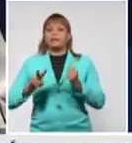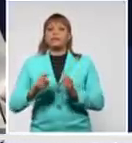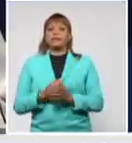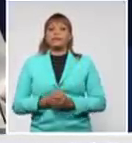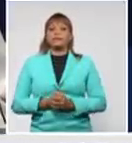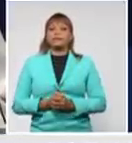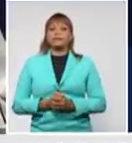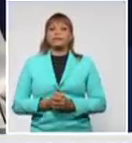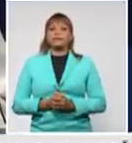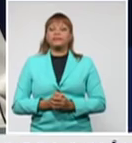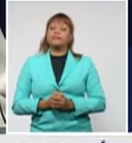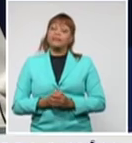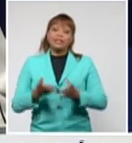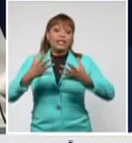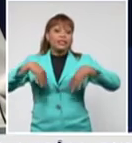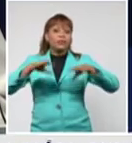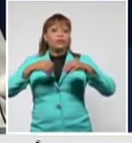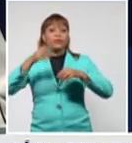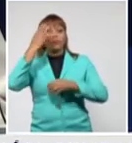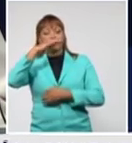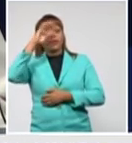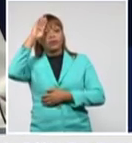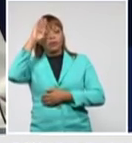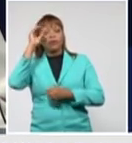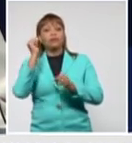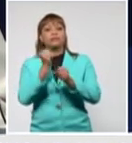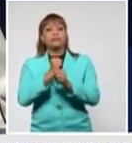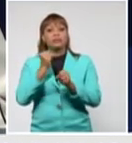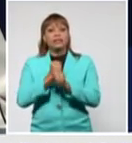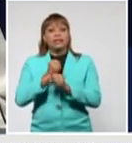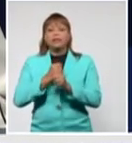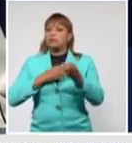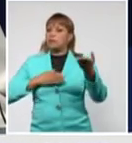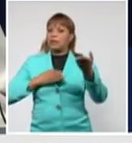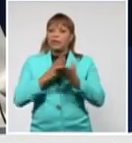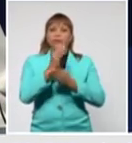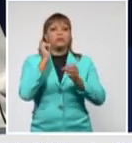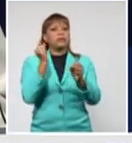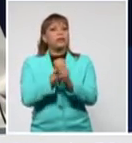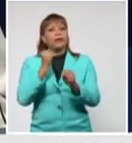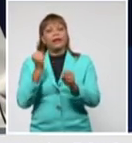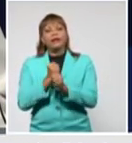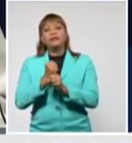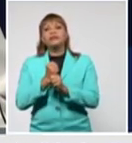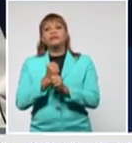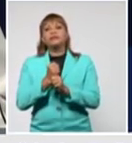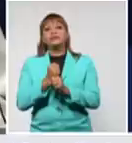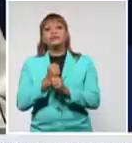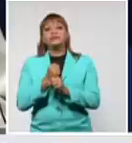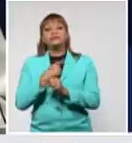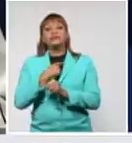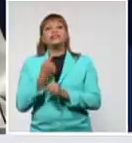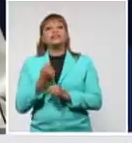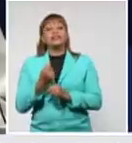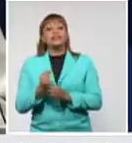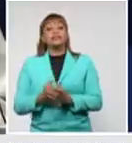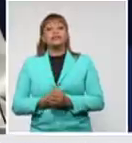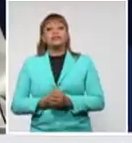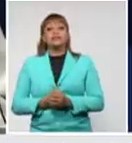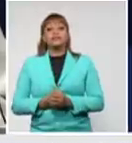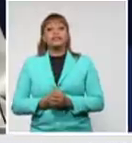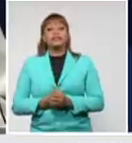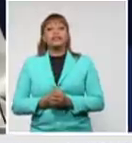Esta es la situación de Cuba. Trabajamos, seguimos trabajando, contamos con la participación del